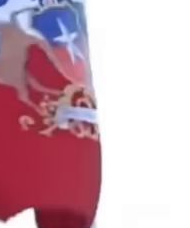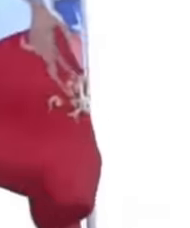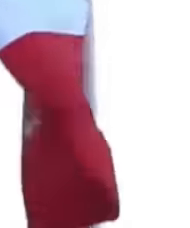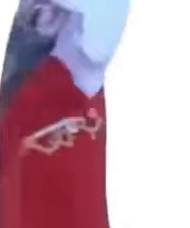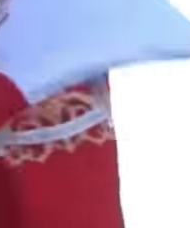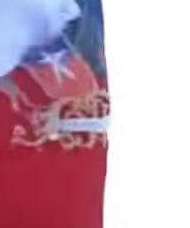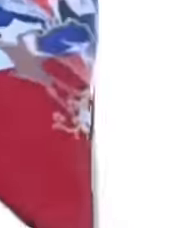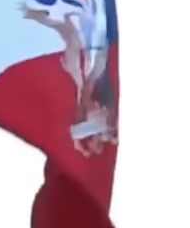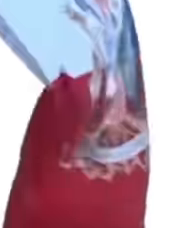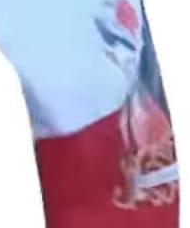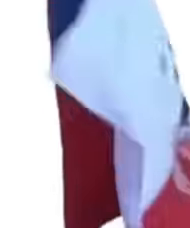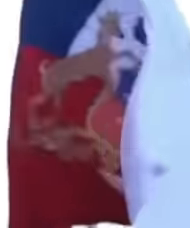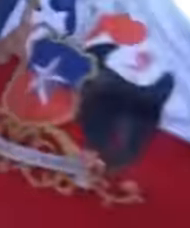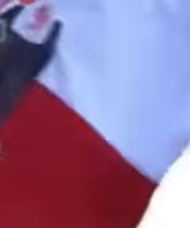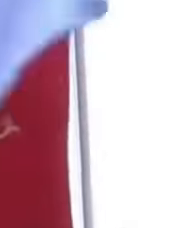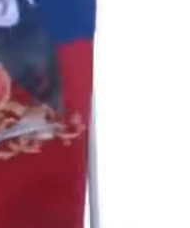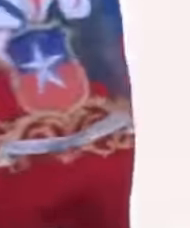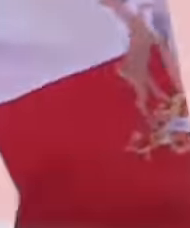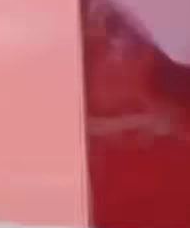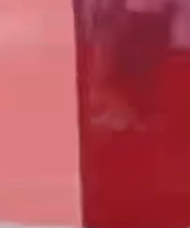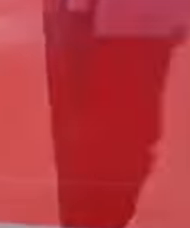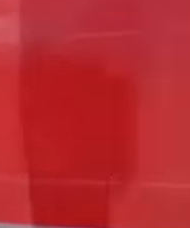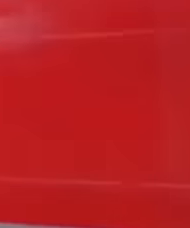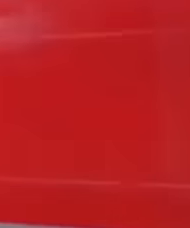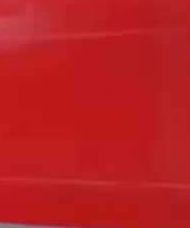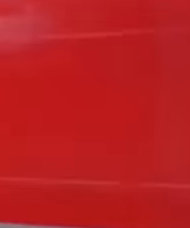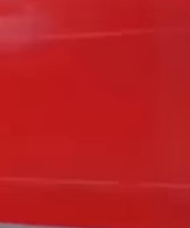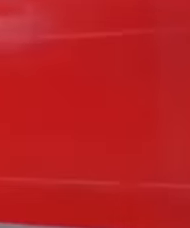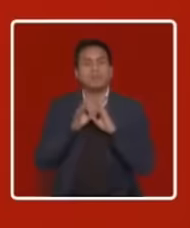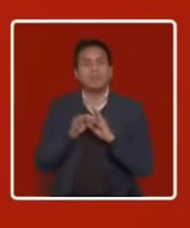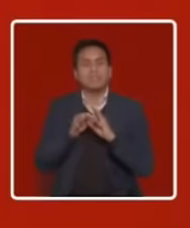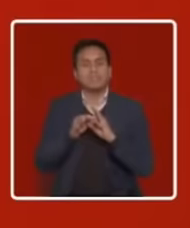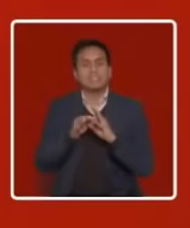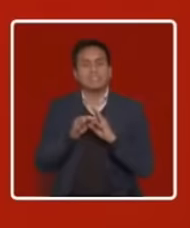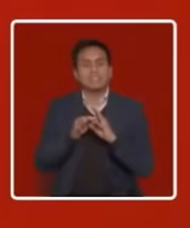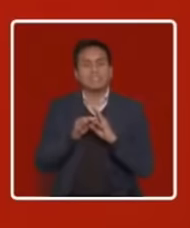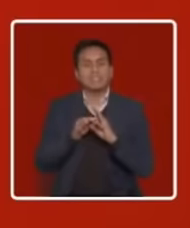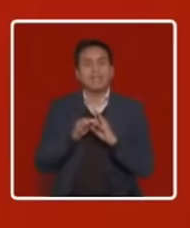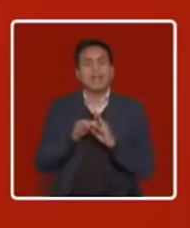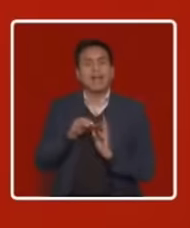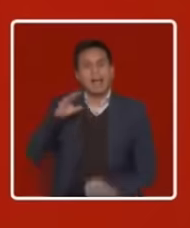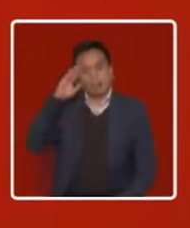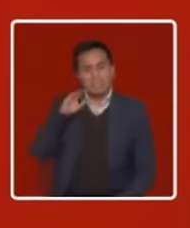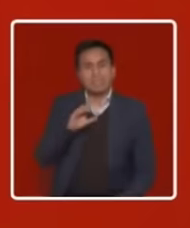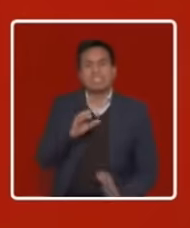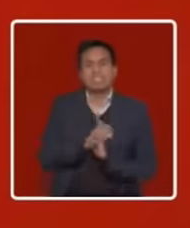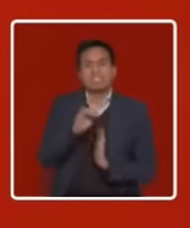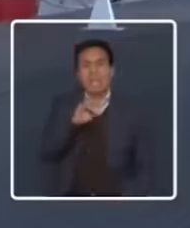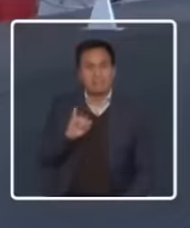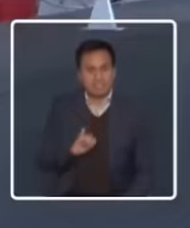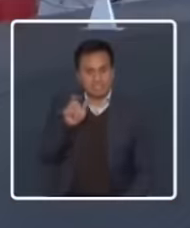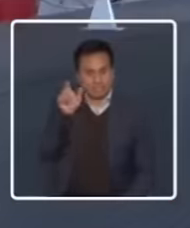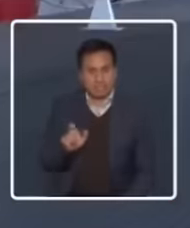Chile, sino también en Sudamérica. Muchas gracias al almirante Chávez